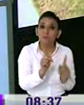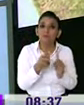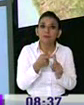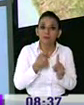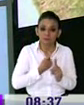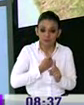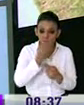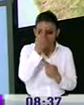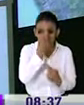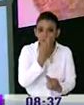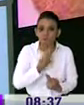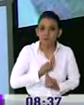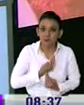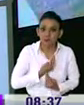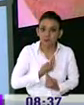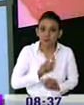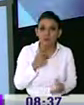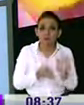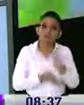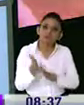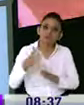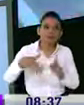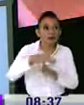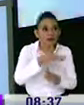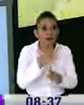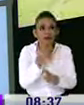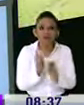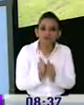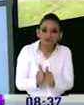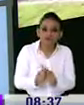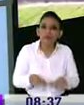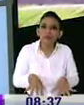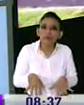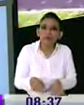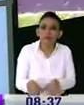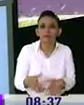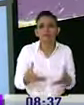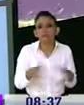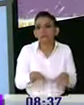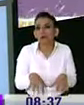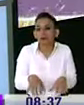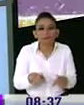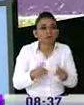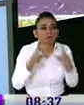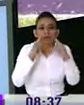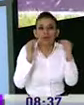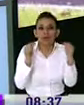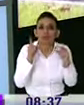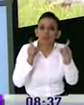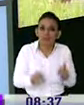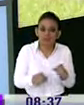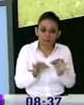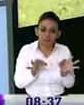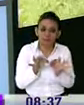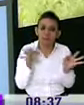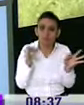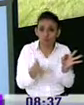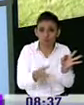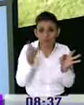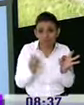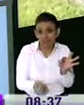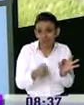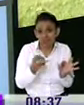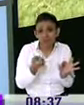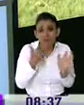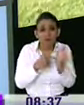respetándonos nosotros mismos. Si usted va a salir al parque y lleva a su compañero de vida, a su peludo, la funda, es evidente. No es que uno